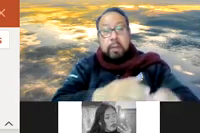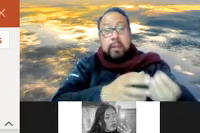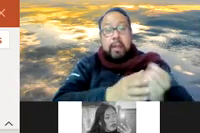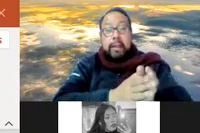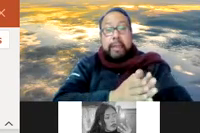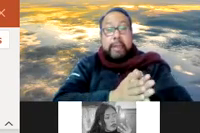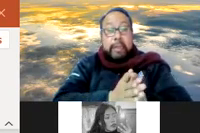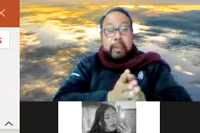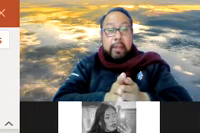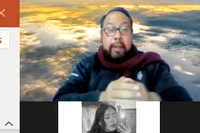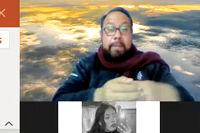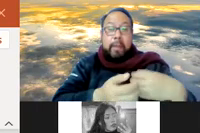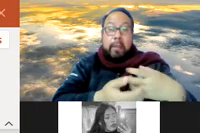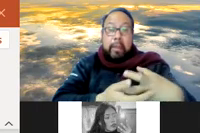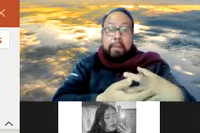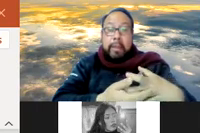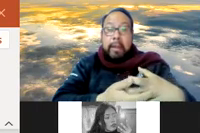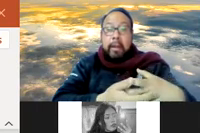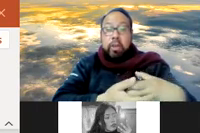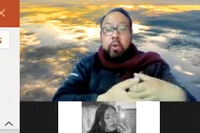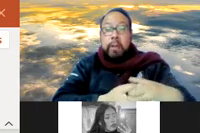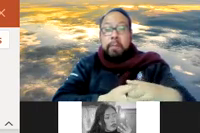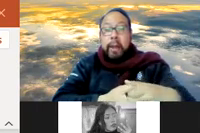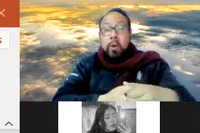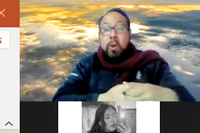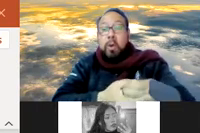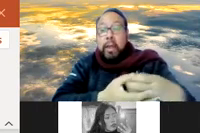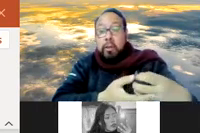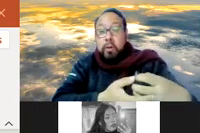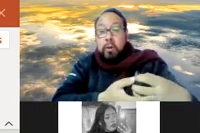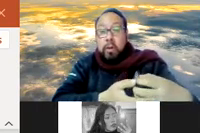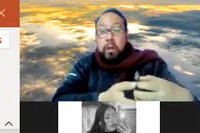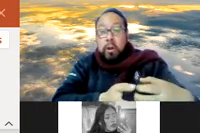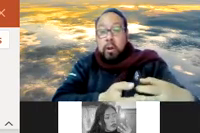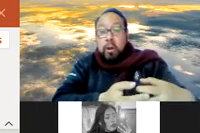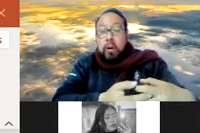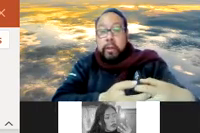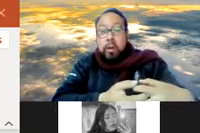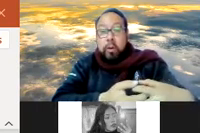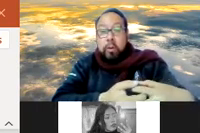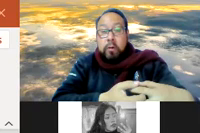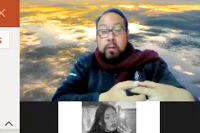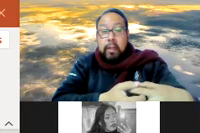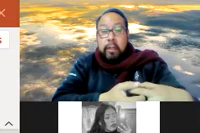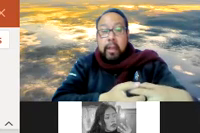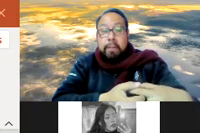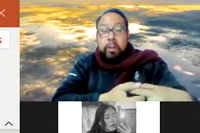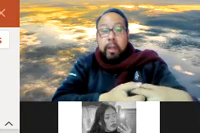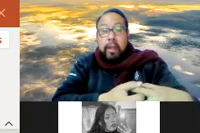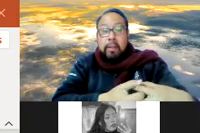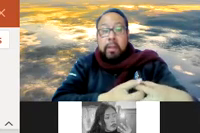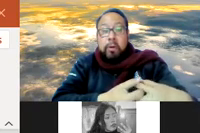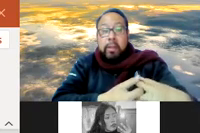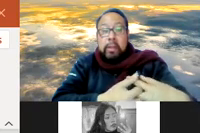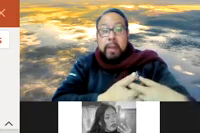en una revista indexada, enviar el resumen para un congreso o incluso salir del